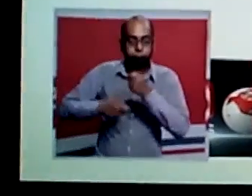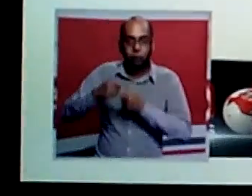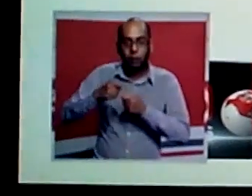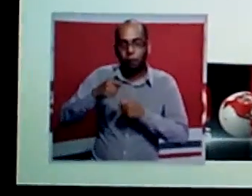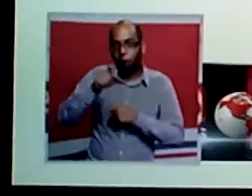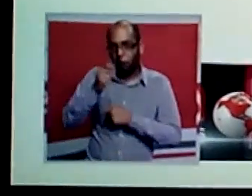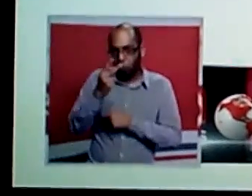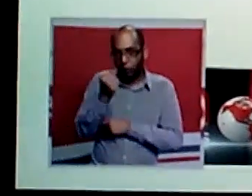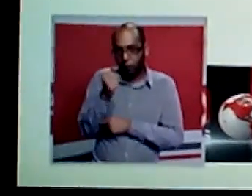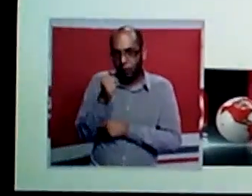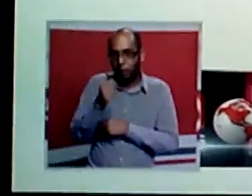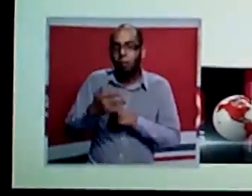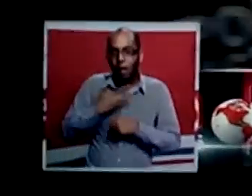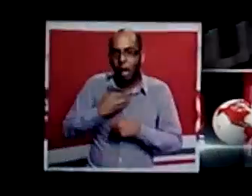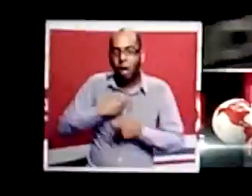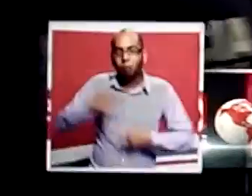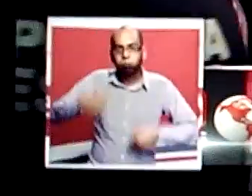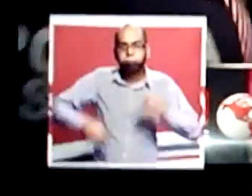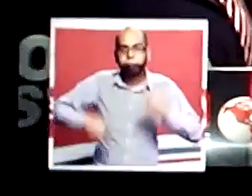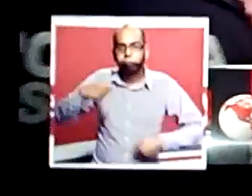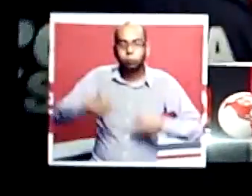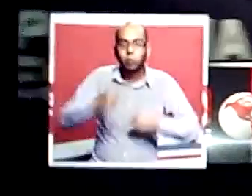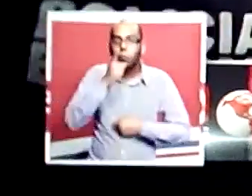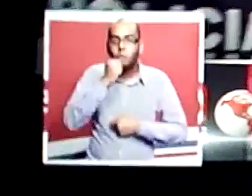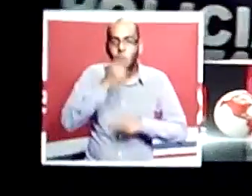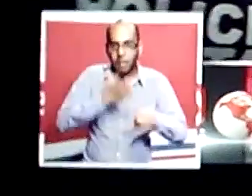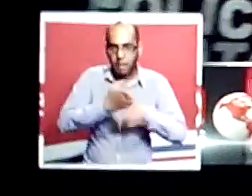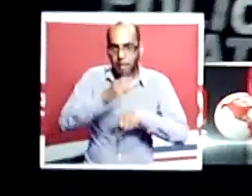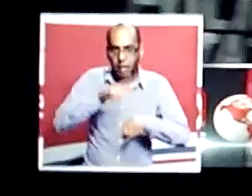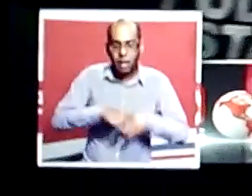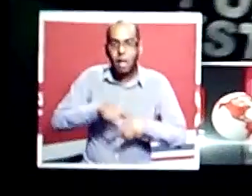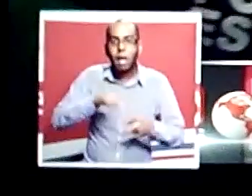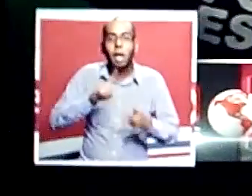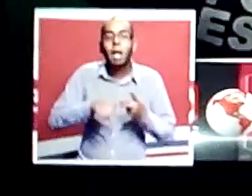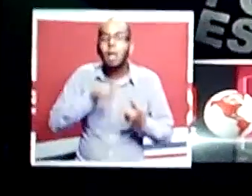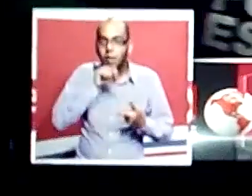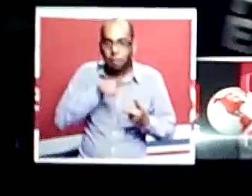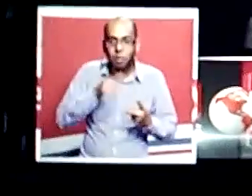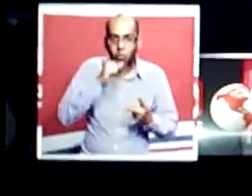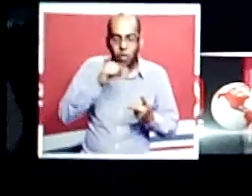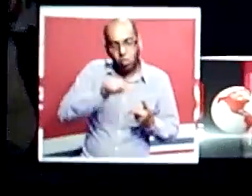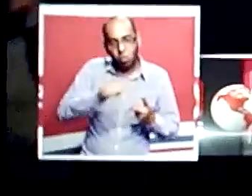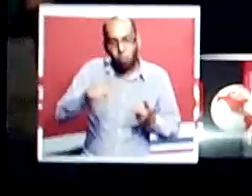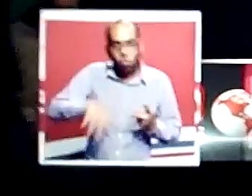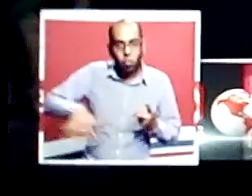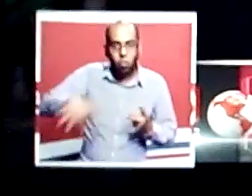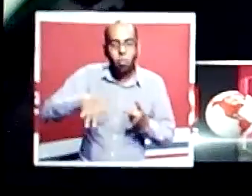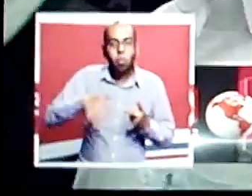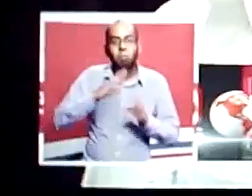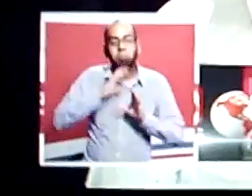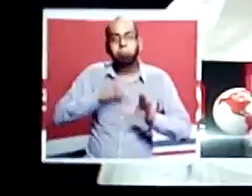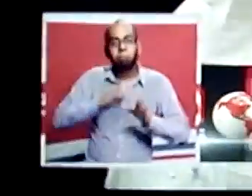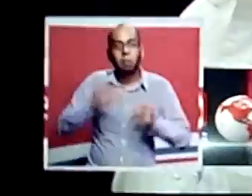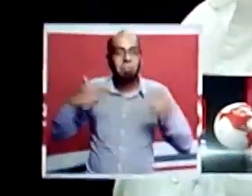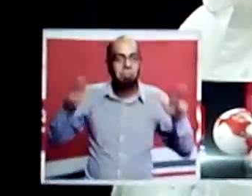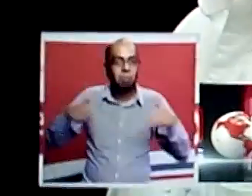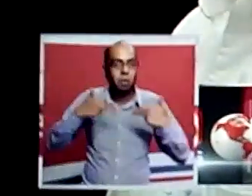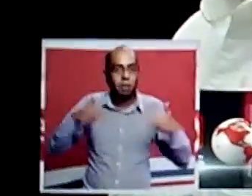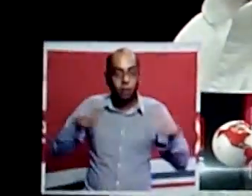de la intervención de la banda de guerra de la Policía Estatal, personal de la misma corporación realizó los honores correspondientes. En el